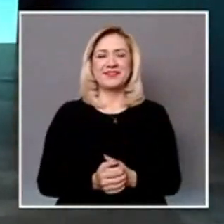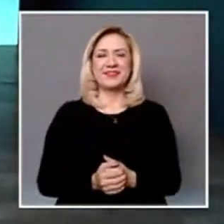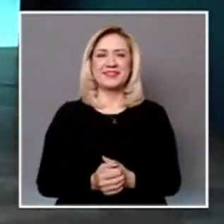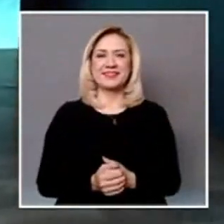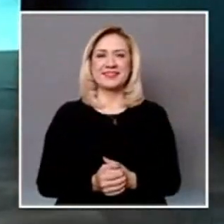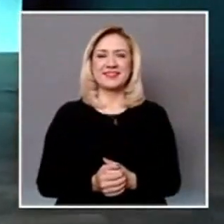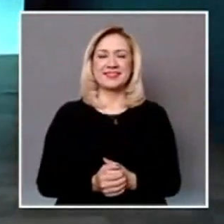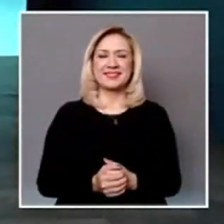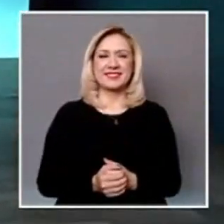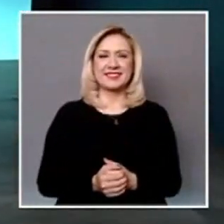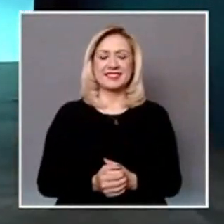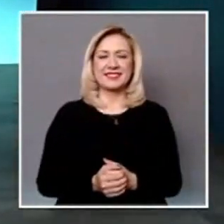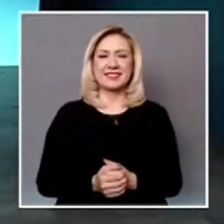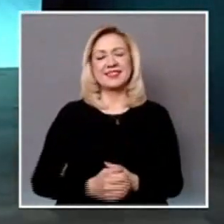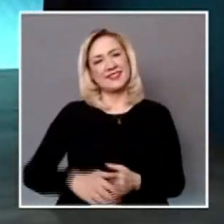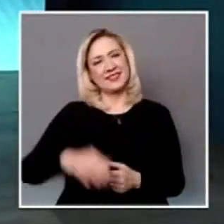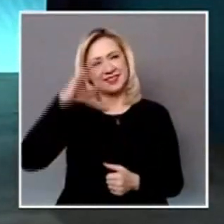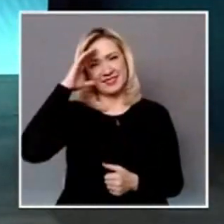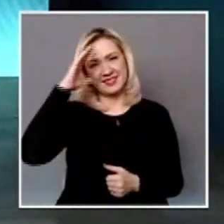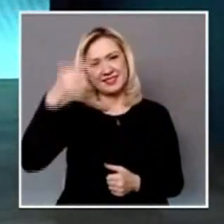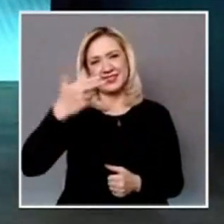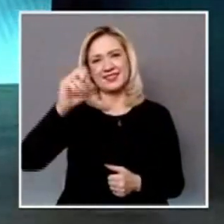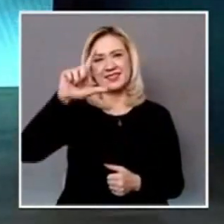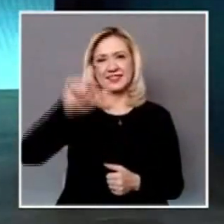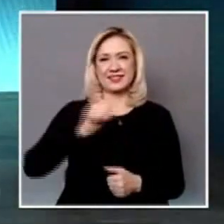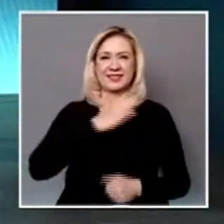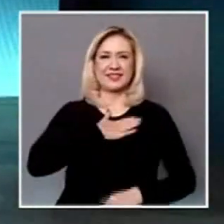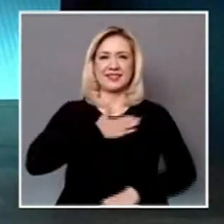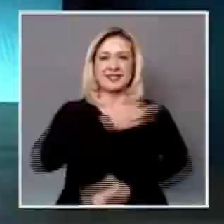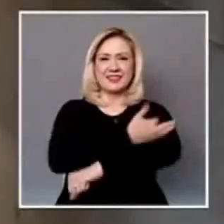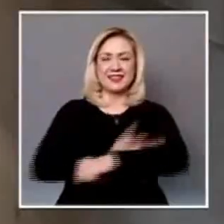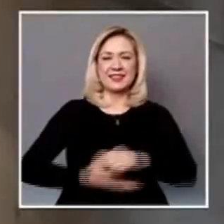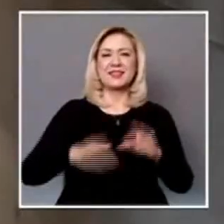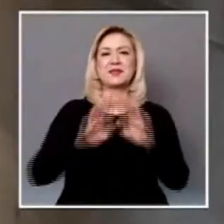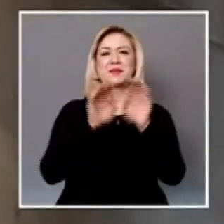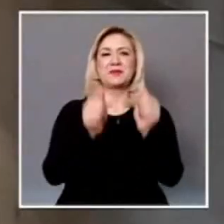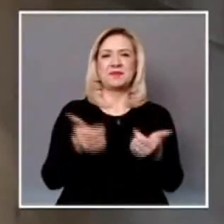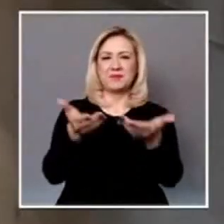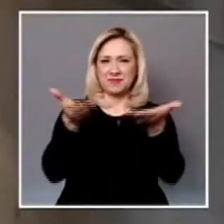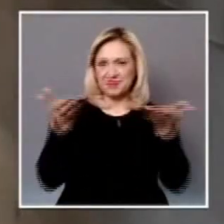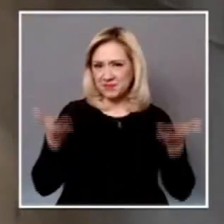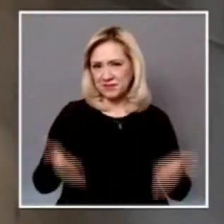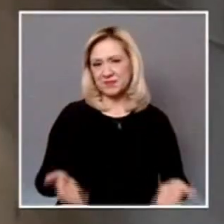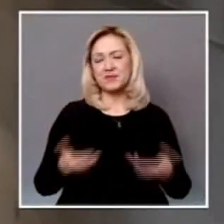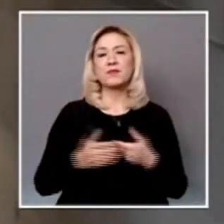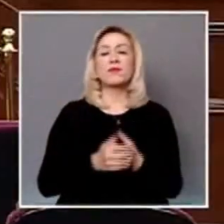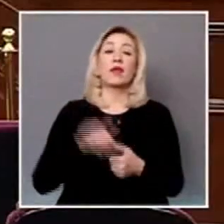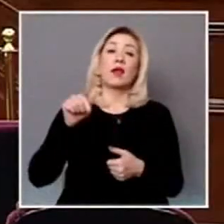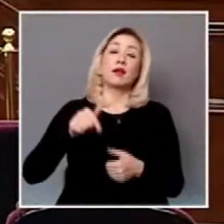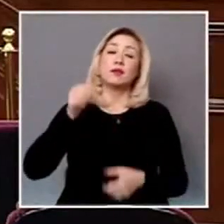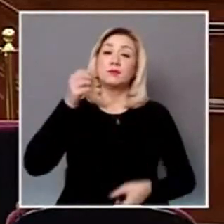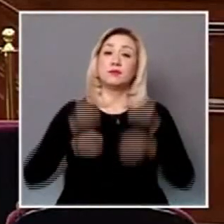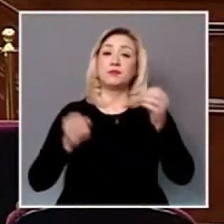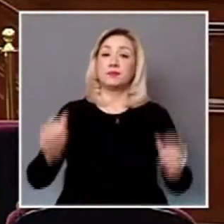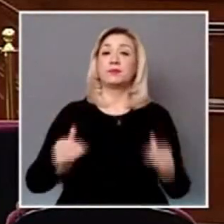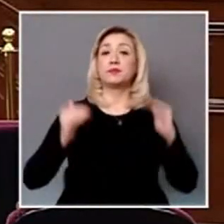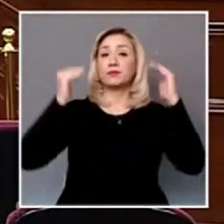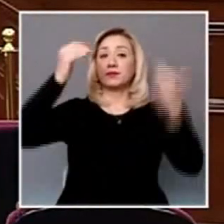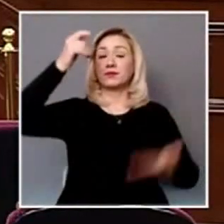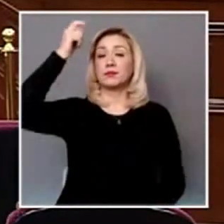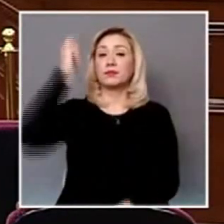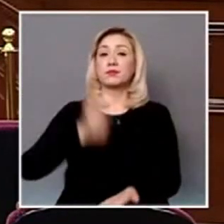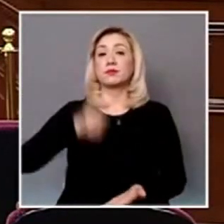¿Qué tal? Muy buenas tardes a todas las personas que siguen esta transmisión. El Pleno de la Suprema Corte de Justicia